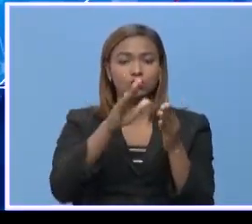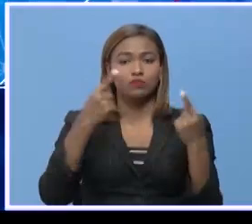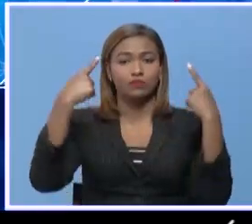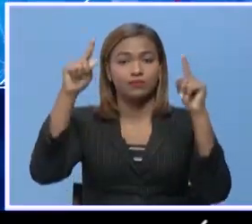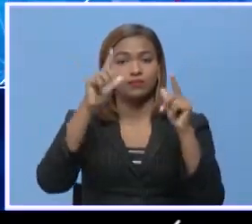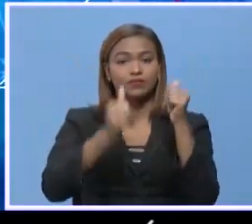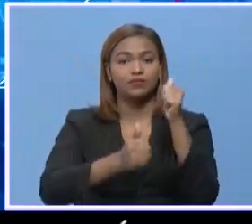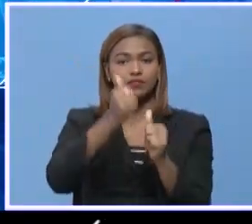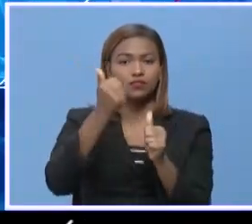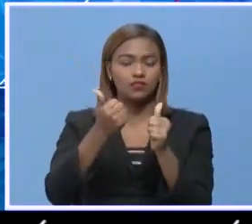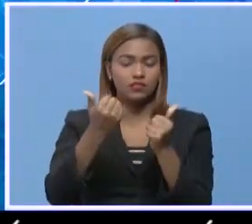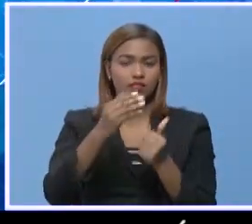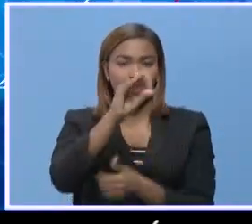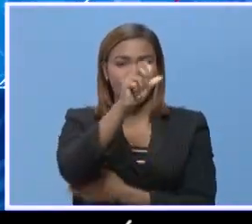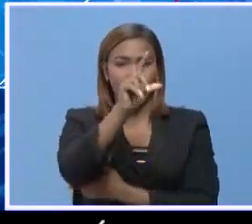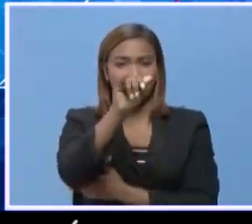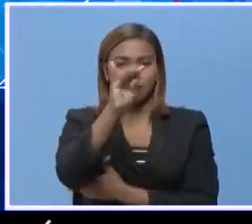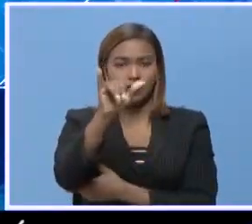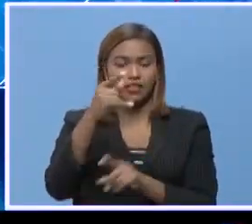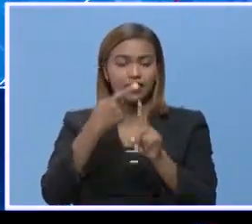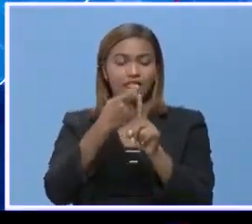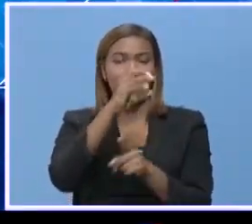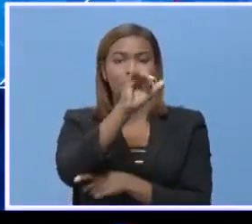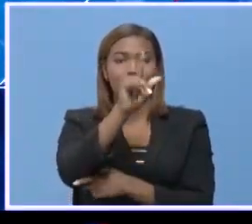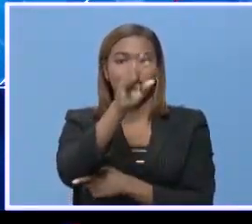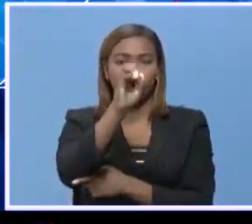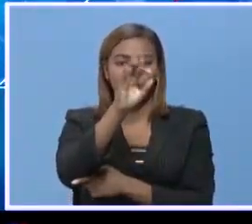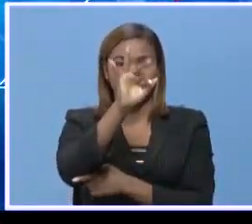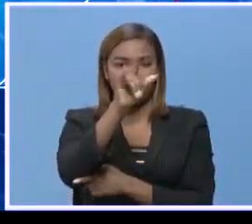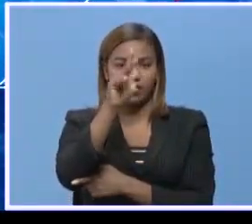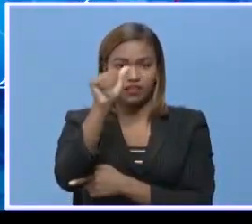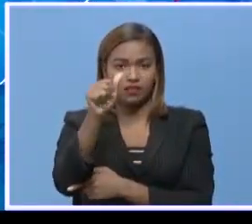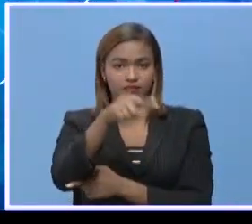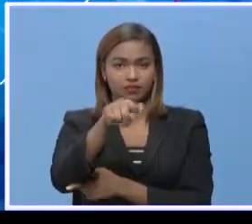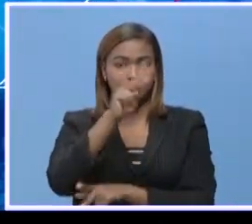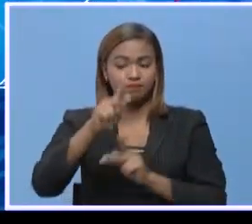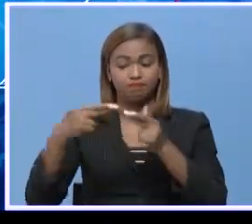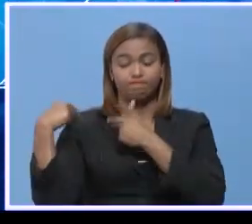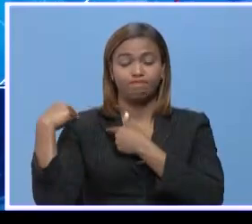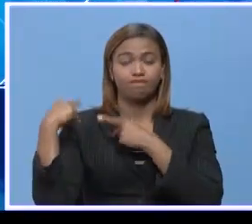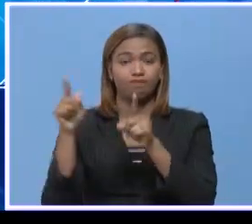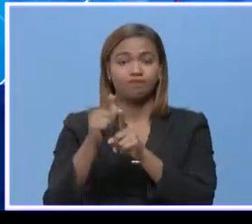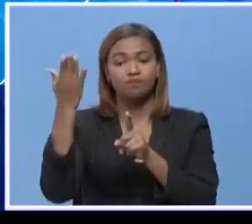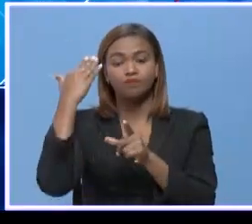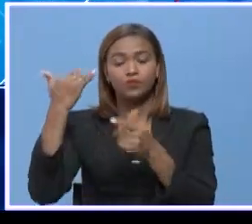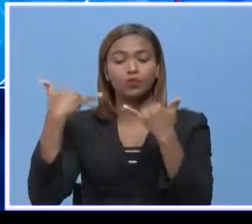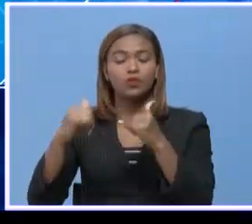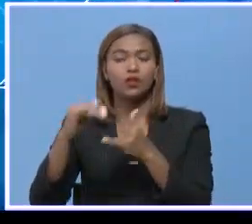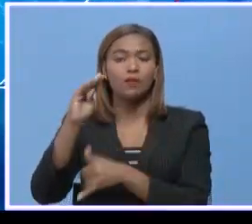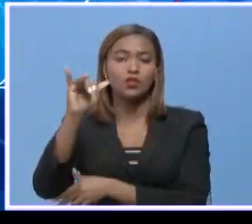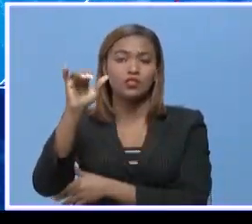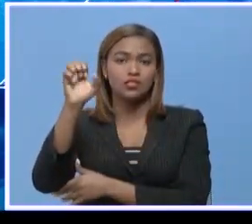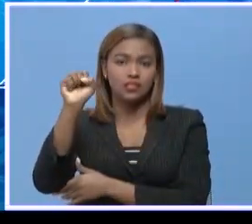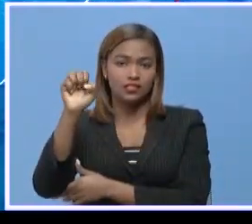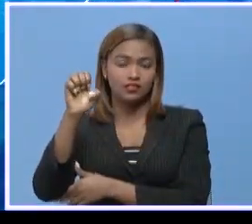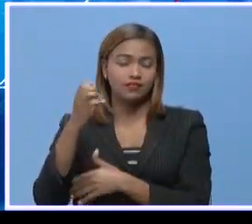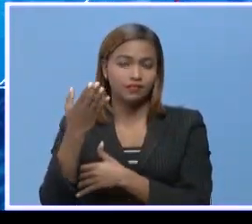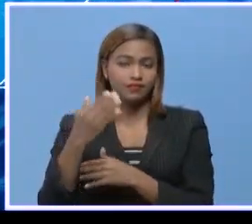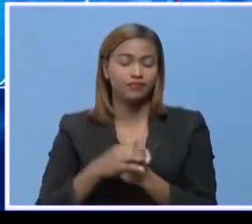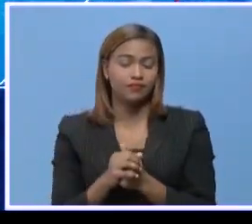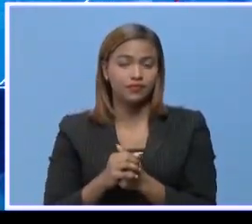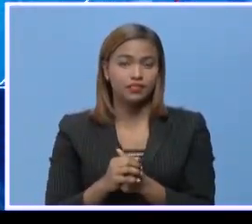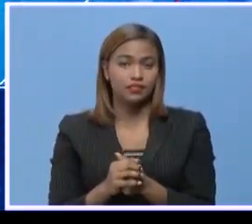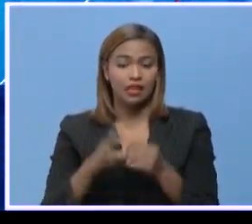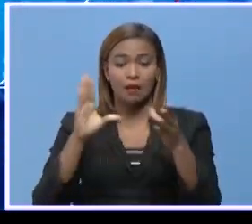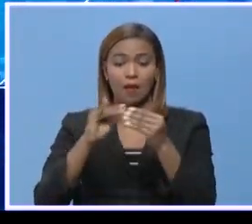equipo, Life Christian Academy, en Orlando, Florida, cuyo dirigente es el también exjugador Moisés Michel. Que nadie